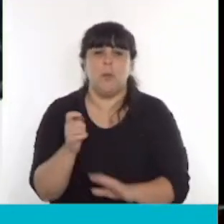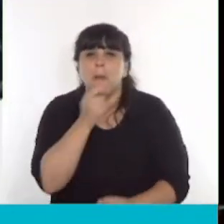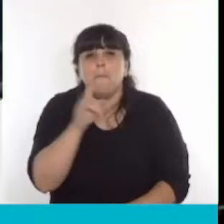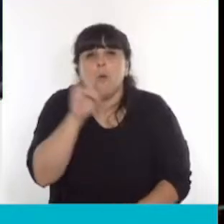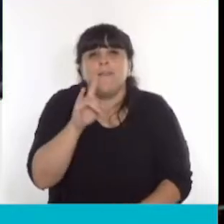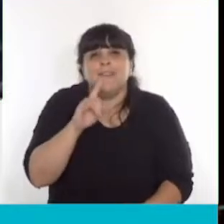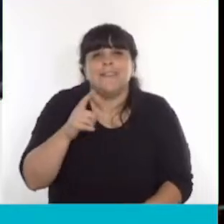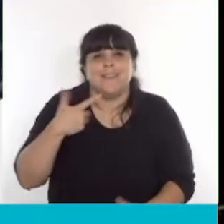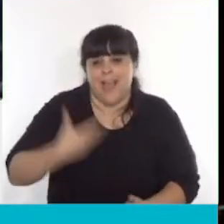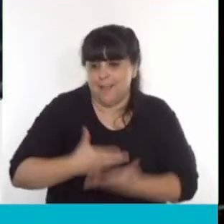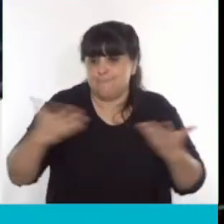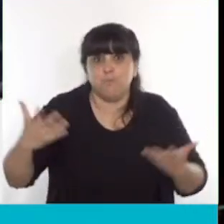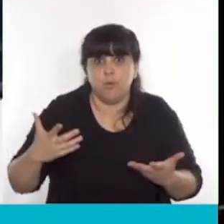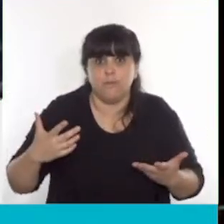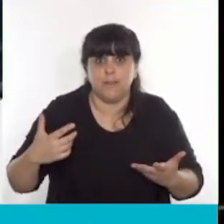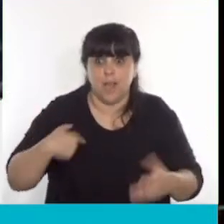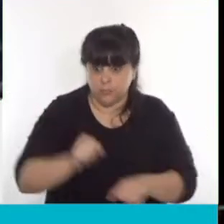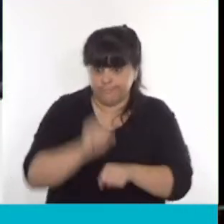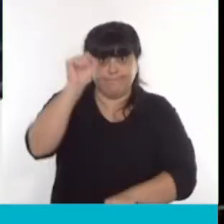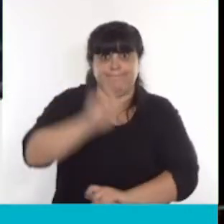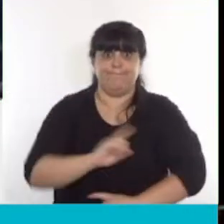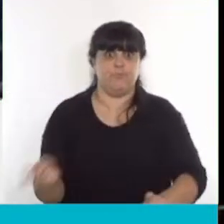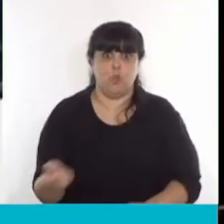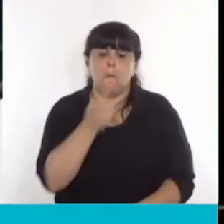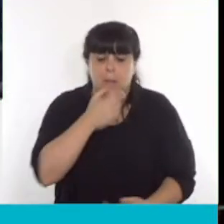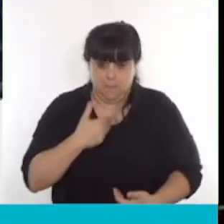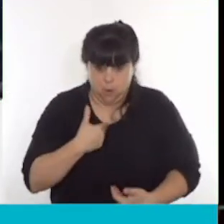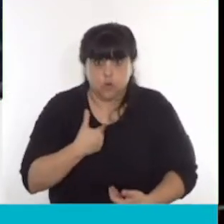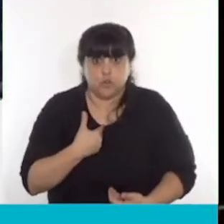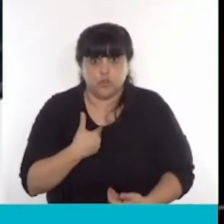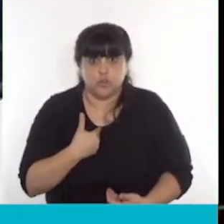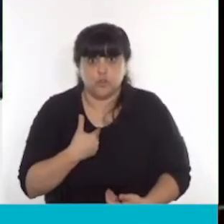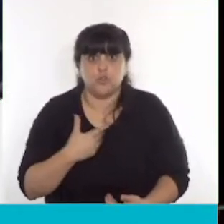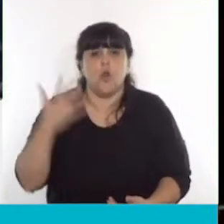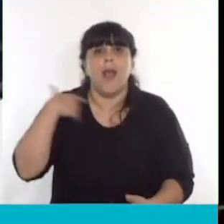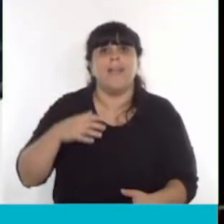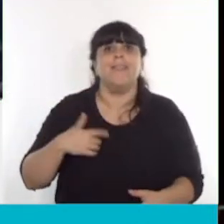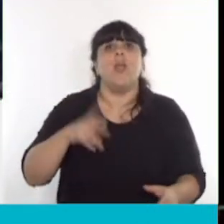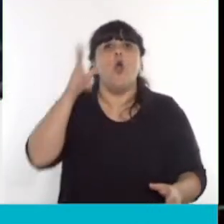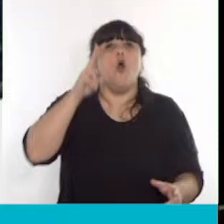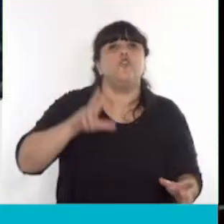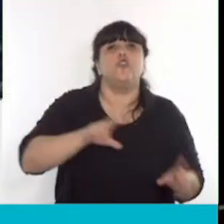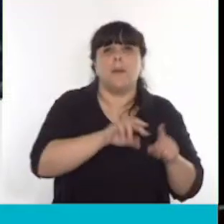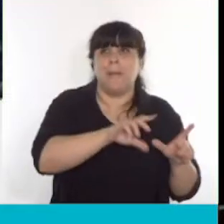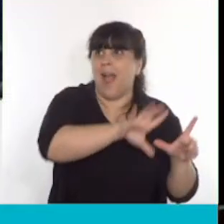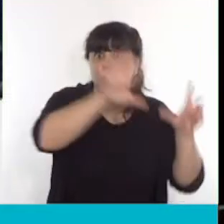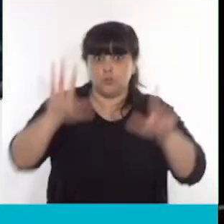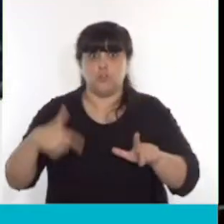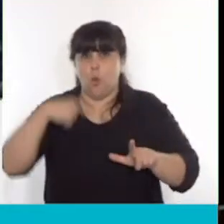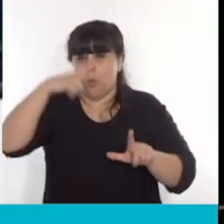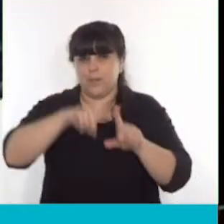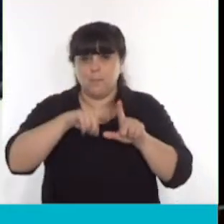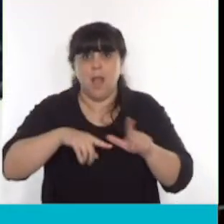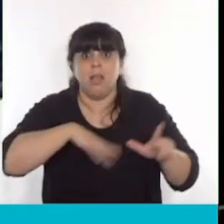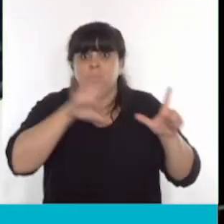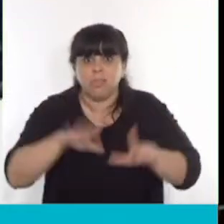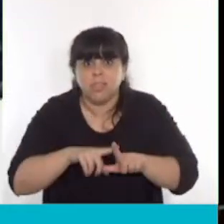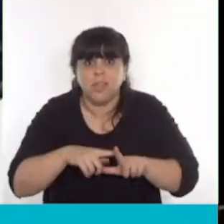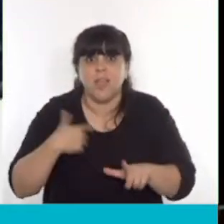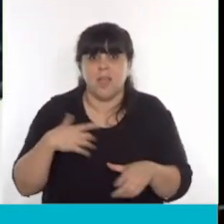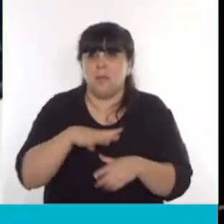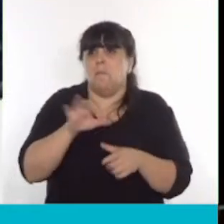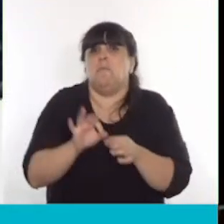no nos hubiéramos recibido. En mi caso, la séptima de 8 hermanos, de una familia del interior de la provincia, madre y